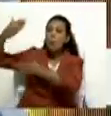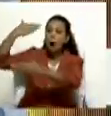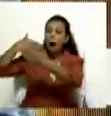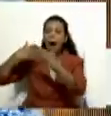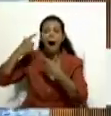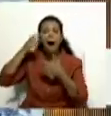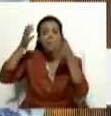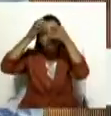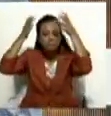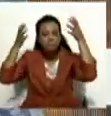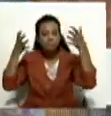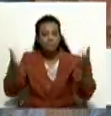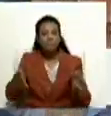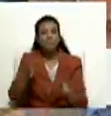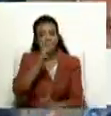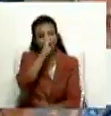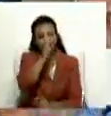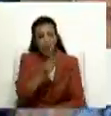ve